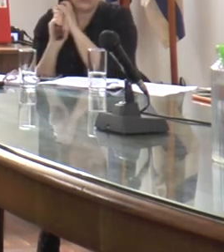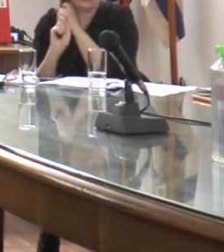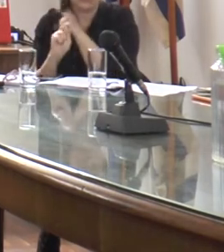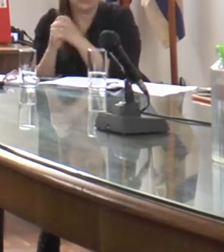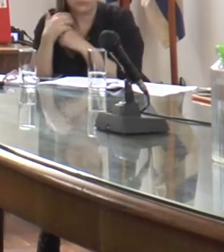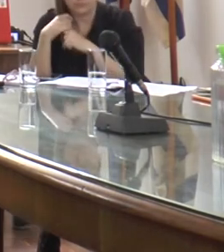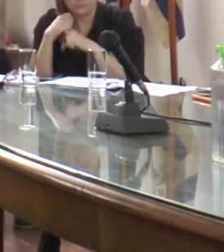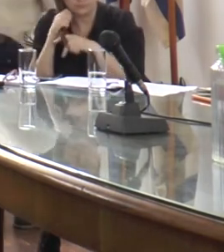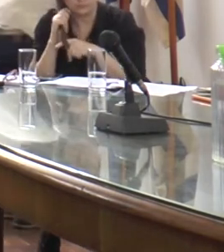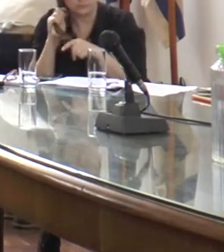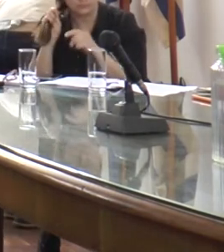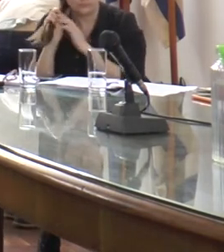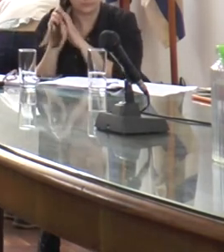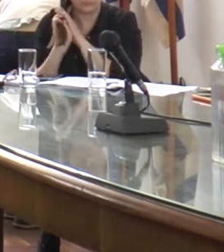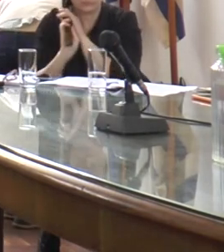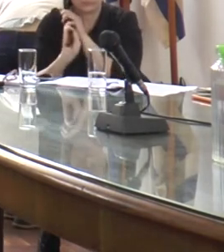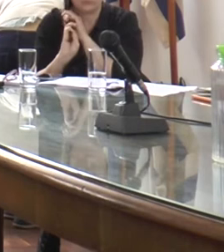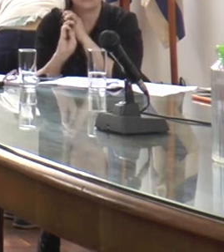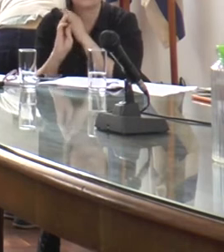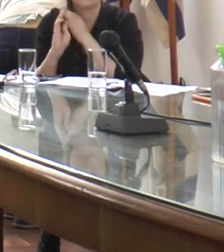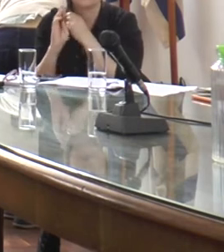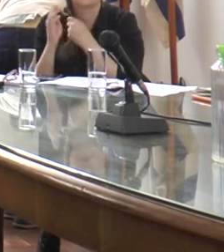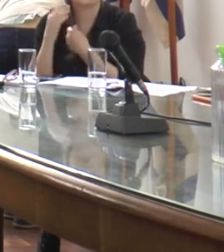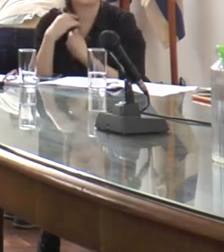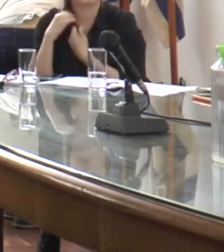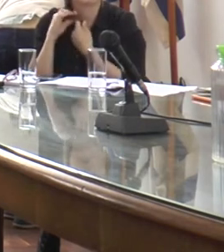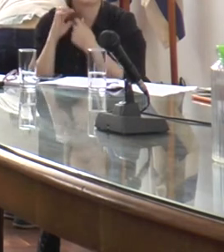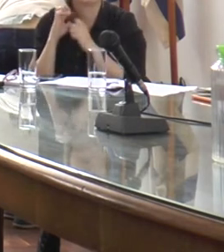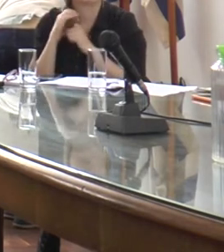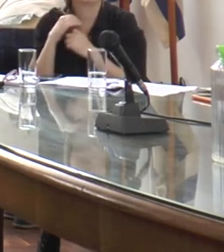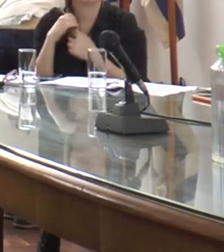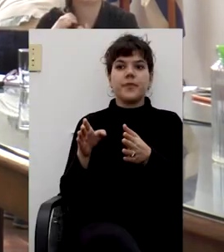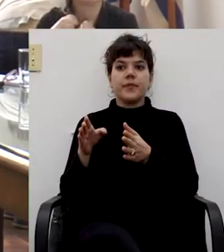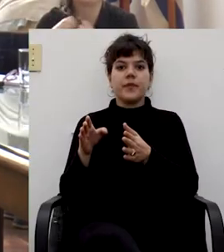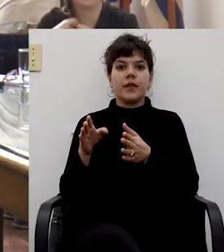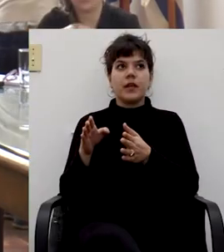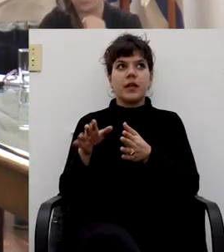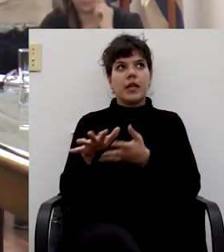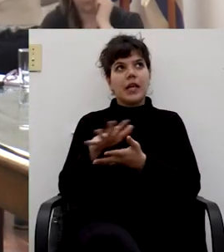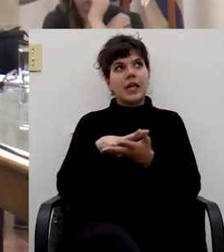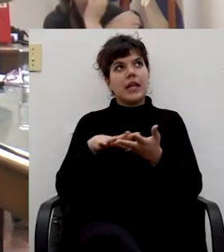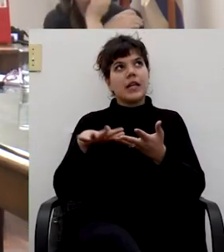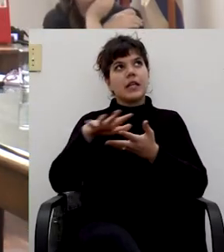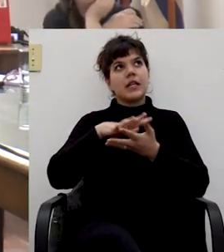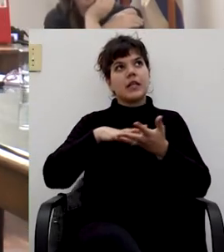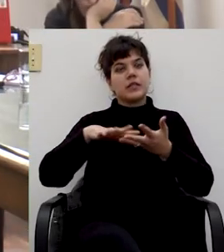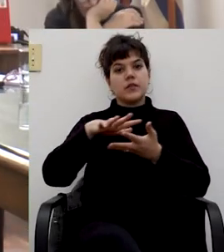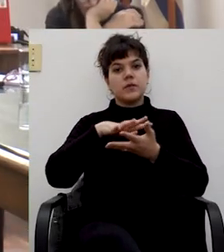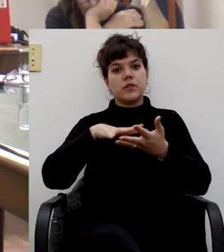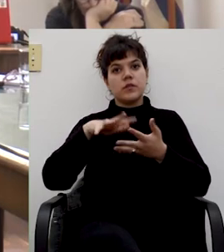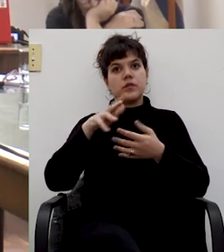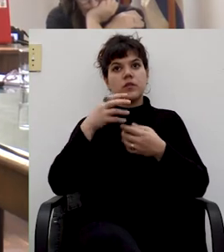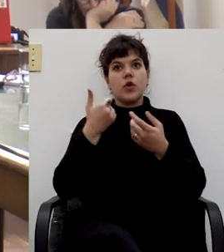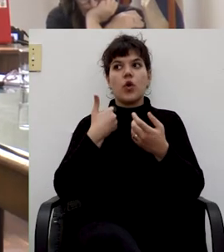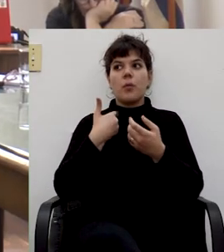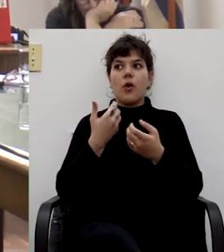actores de la universidad? Por otro lado, el estado de situación, bueno, generar mecanismos de